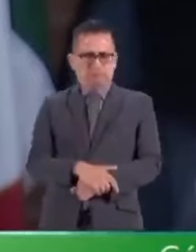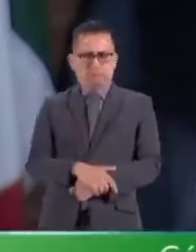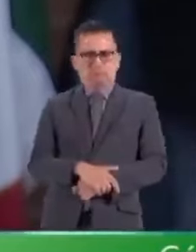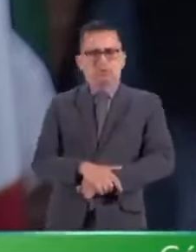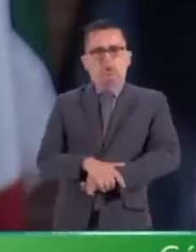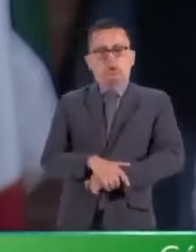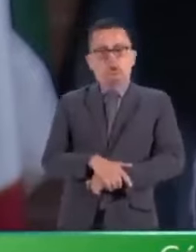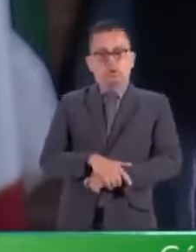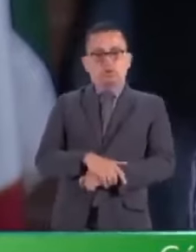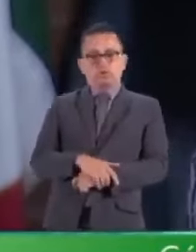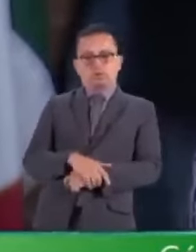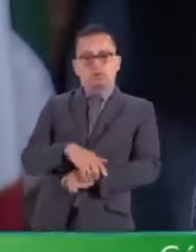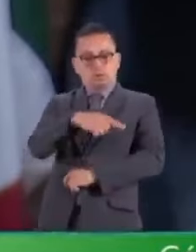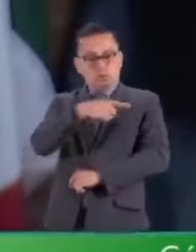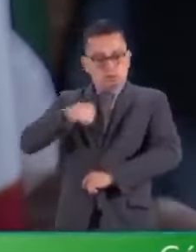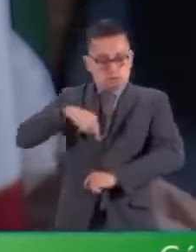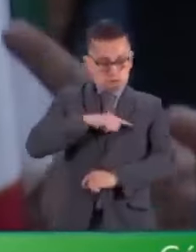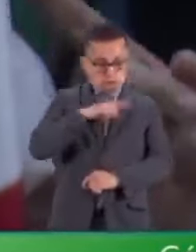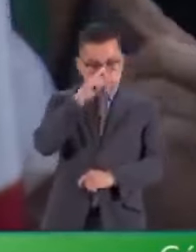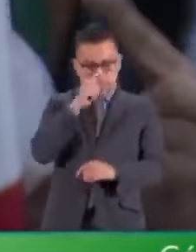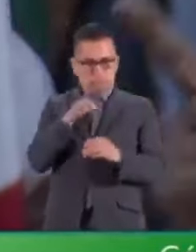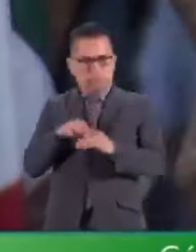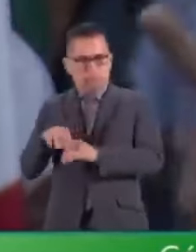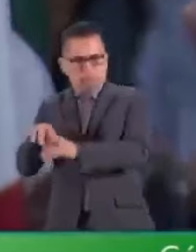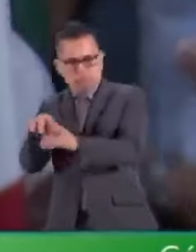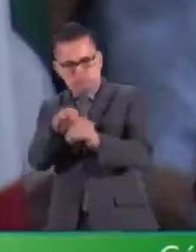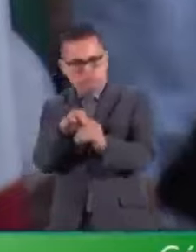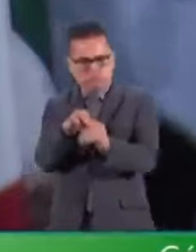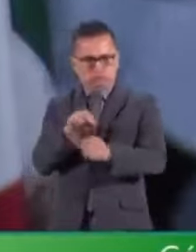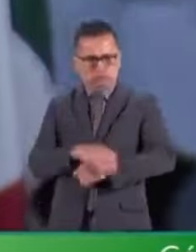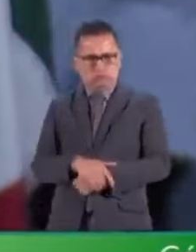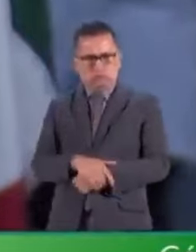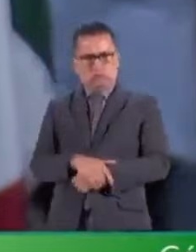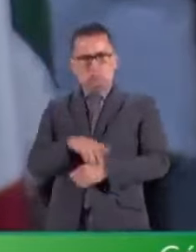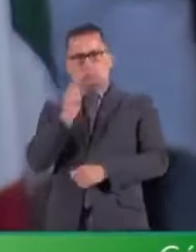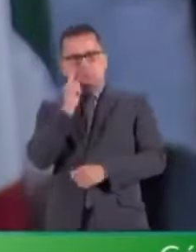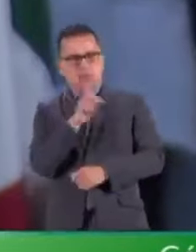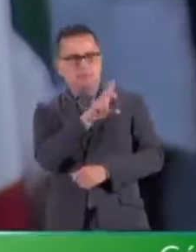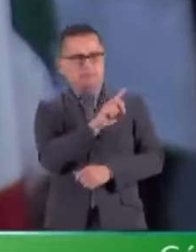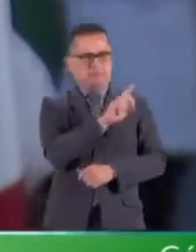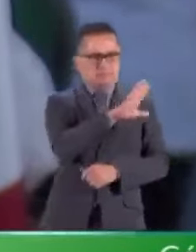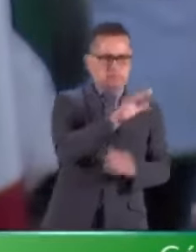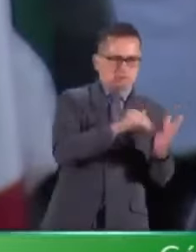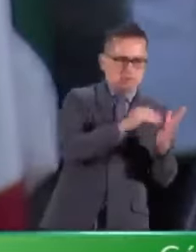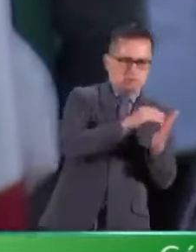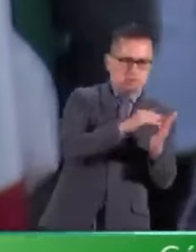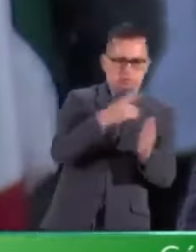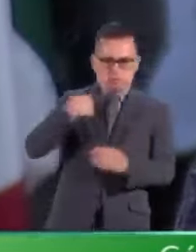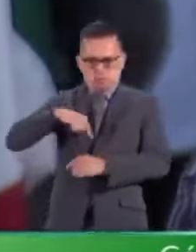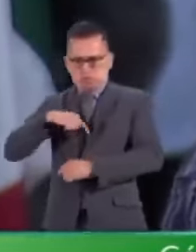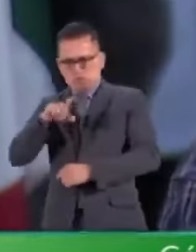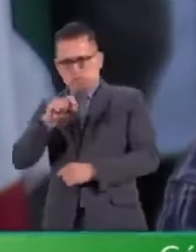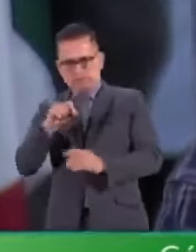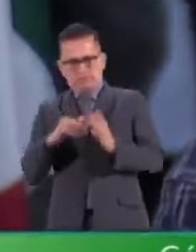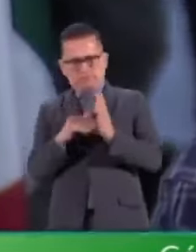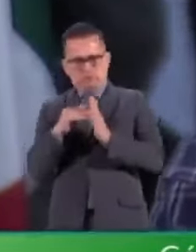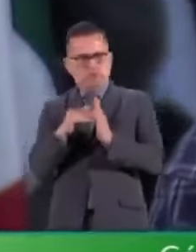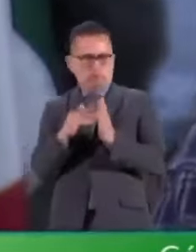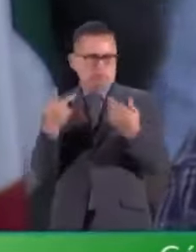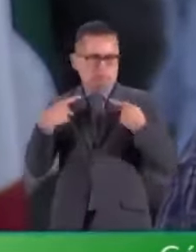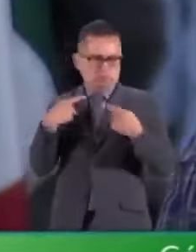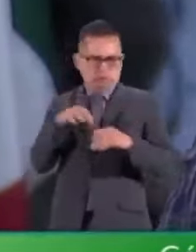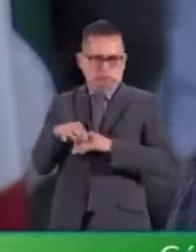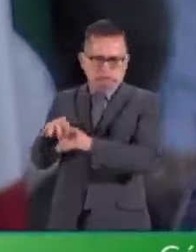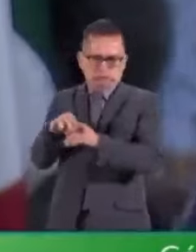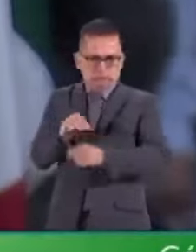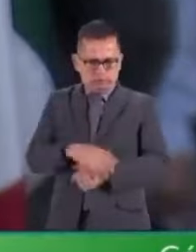35 millones de ustedes, los 20 millones de nosotros, no merecen tocar